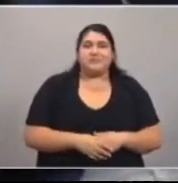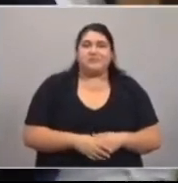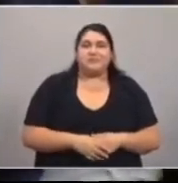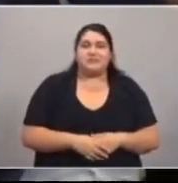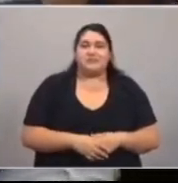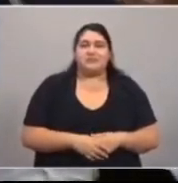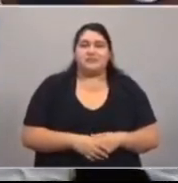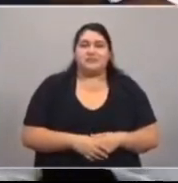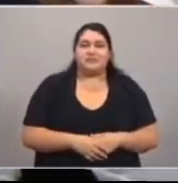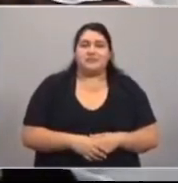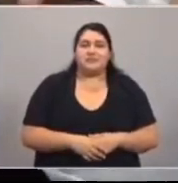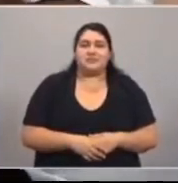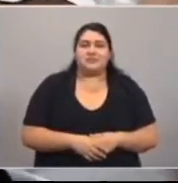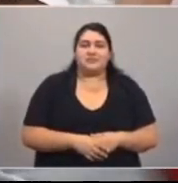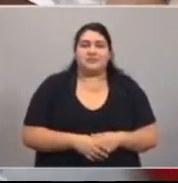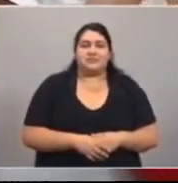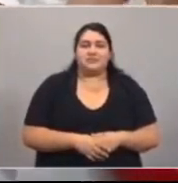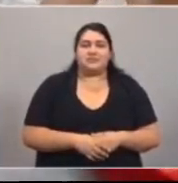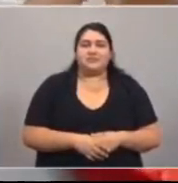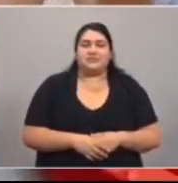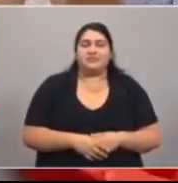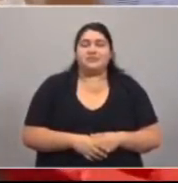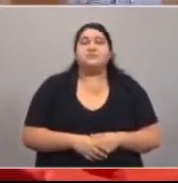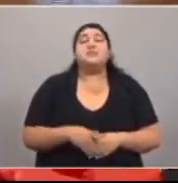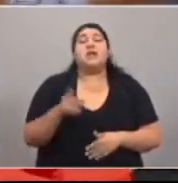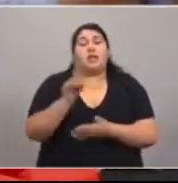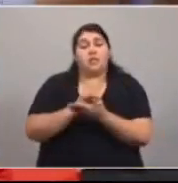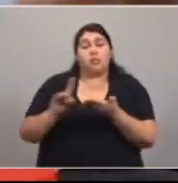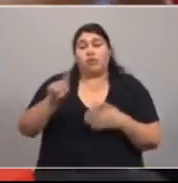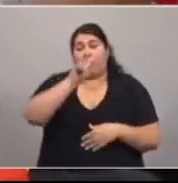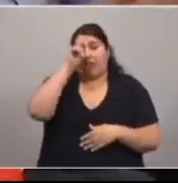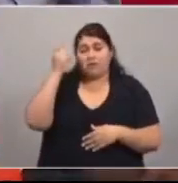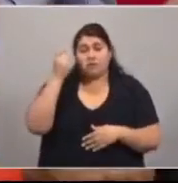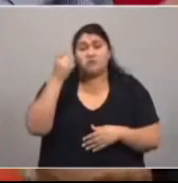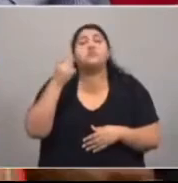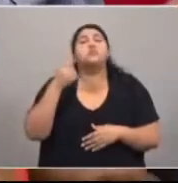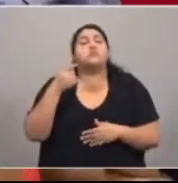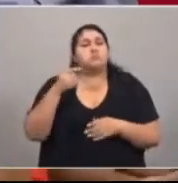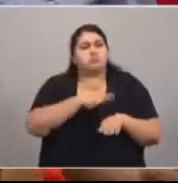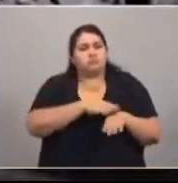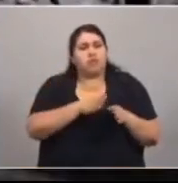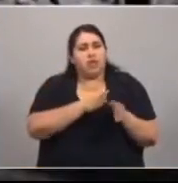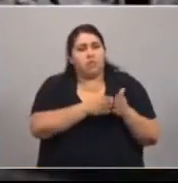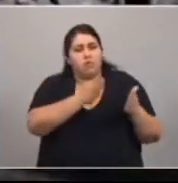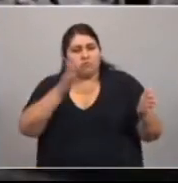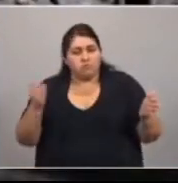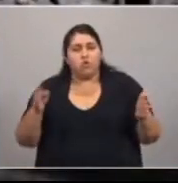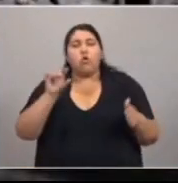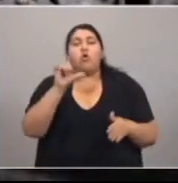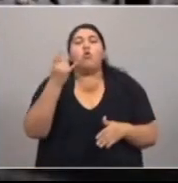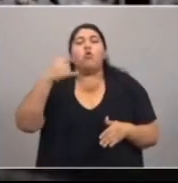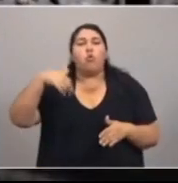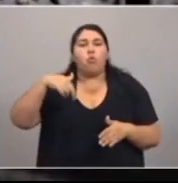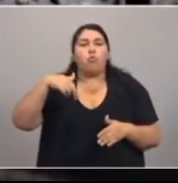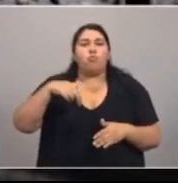Al diputado nacional, mandato cumplido, compañero y amigo Carlos Kunkel, gracias Carlos por estar siempre.